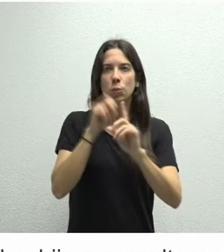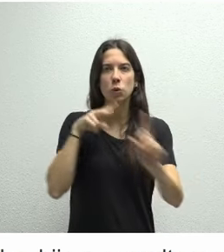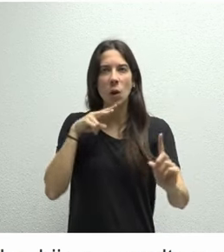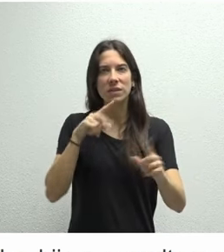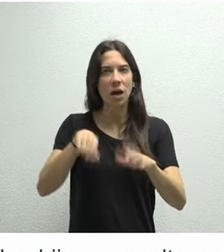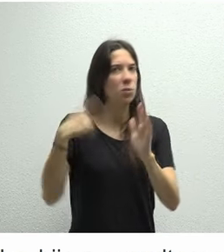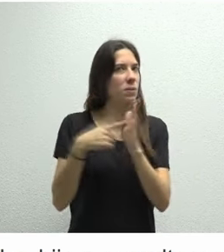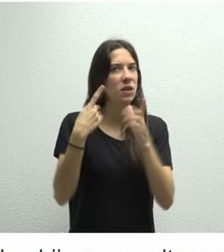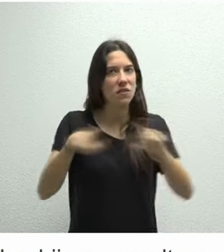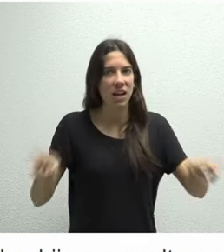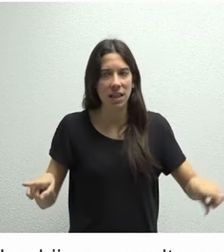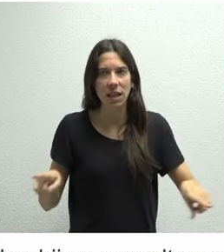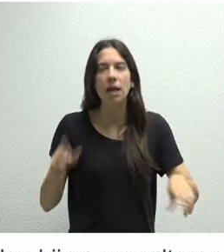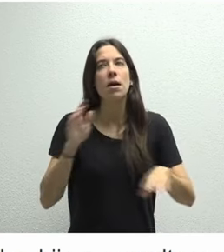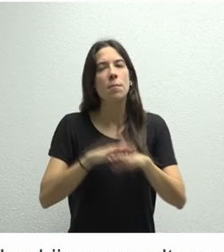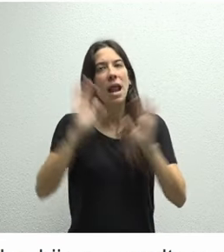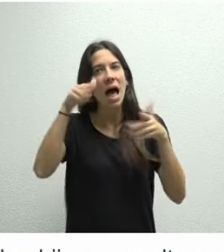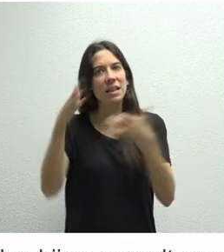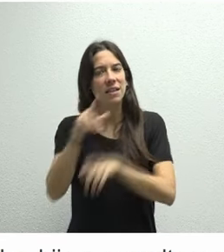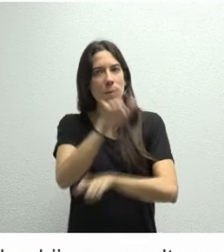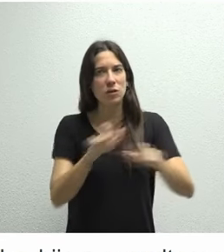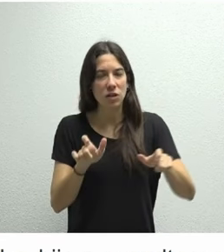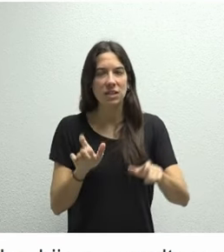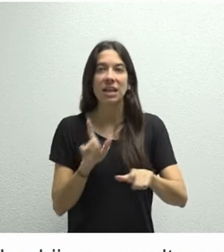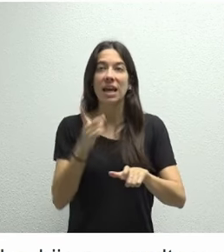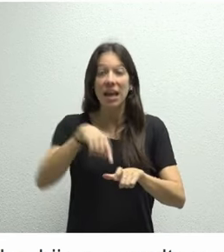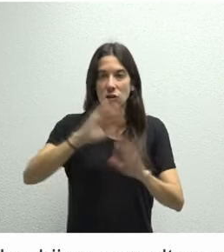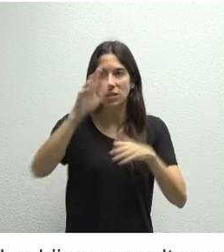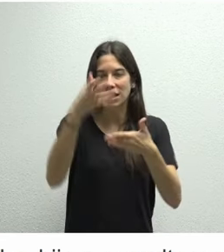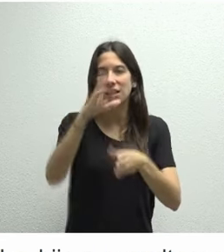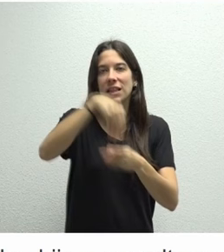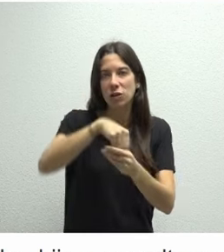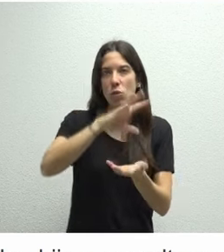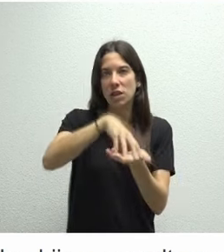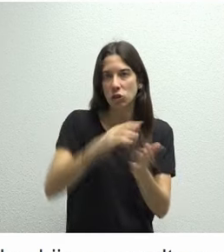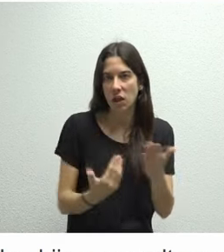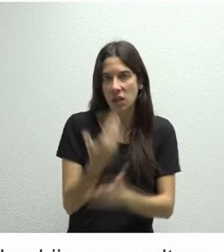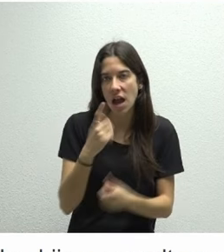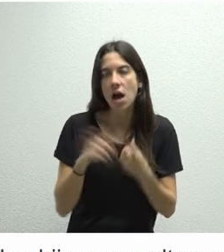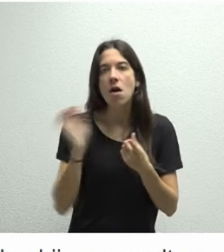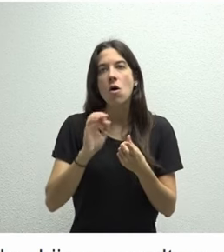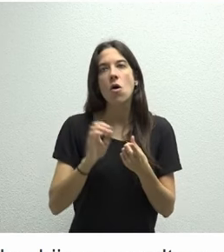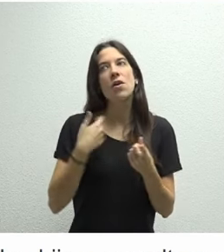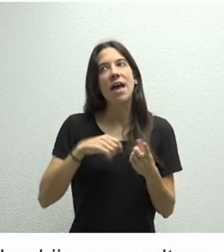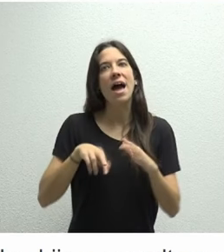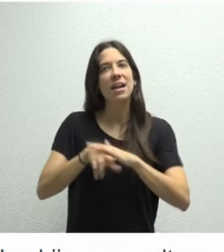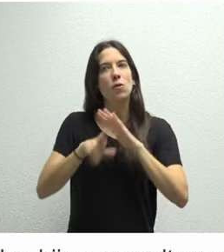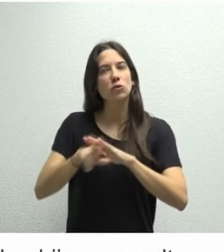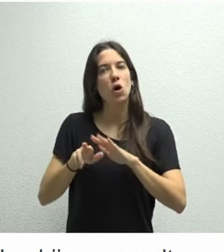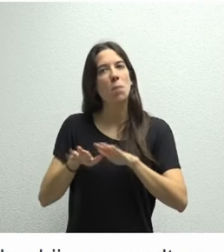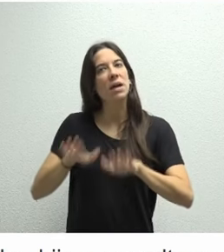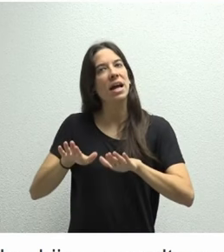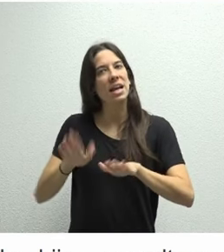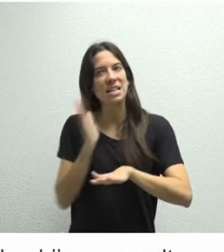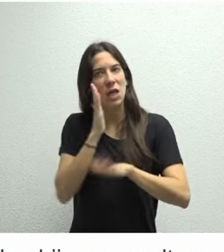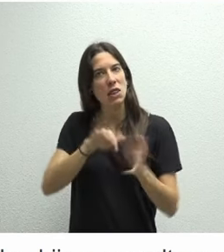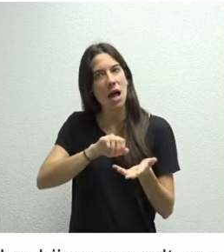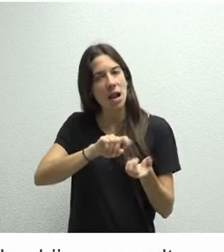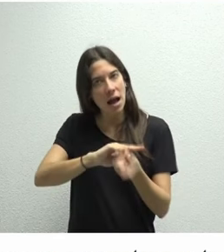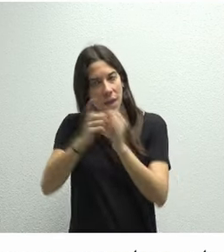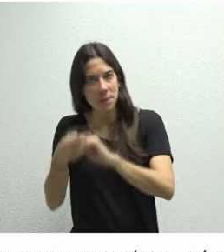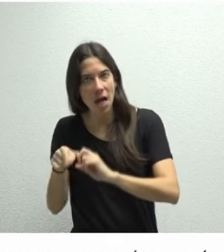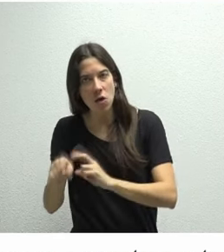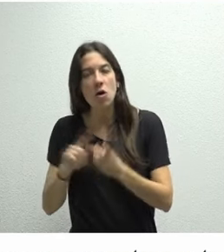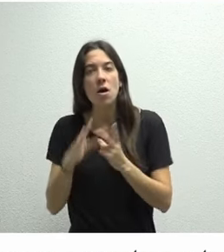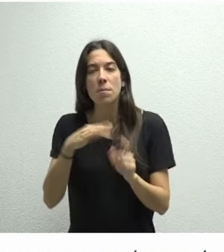atender a personas que ellos atienden en centro de día o que han pasado a recurso Residencial pero las familias siguen viniendo con nosotros